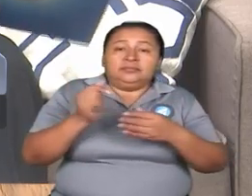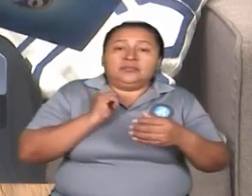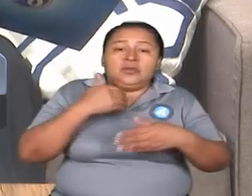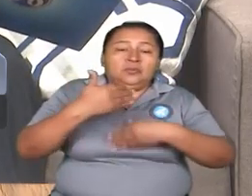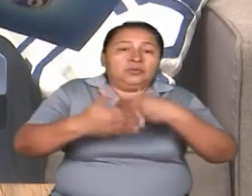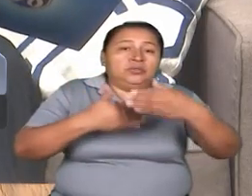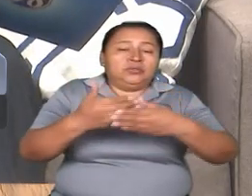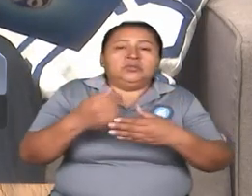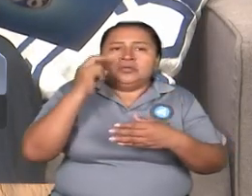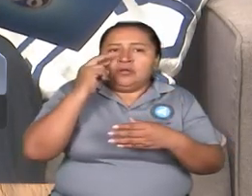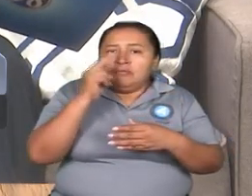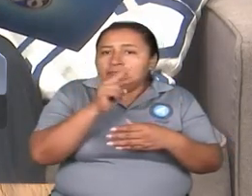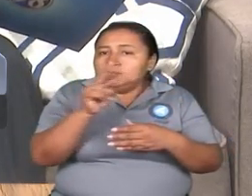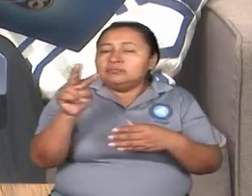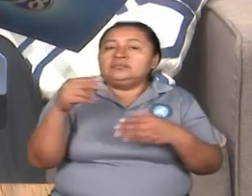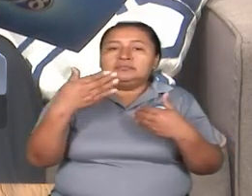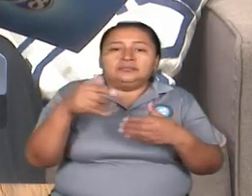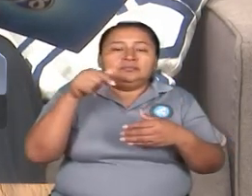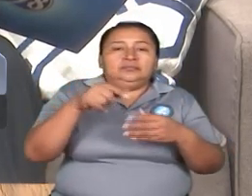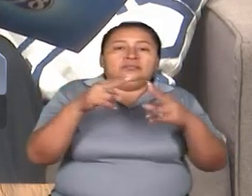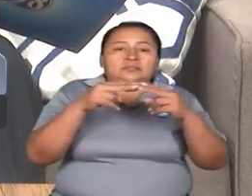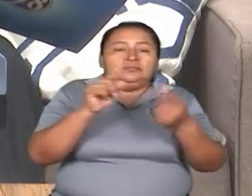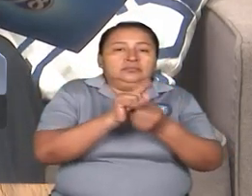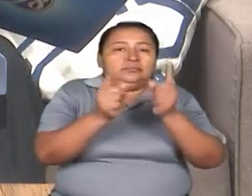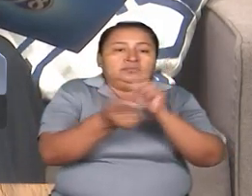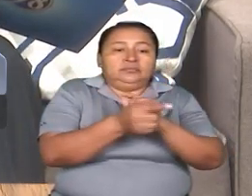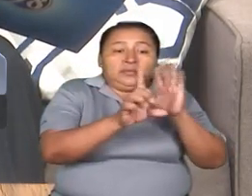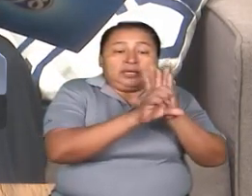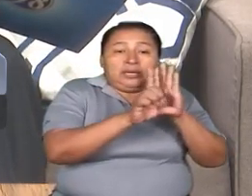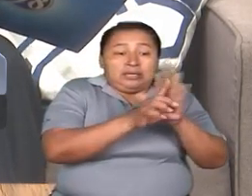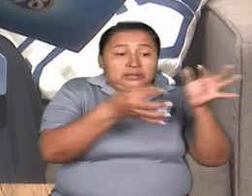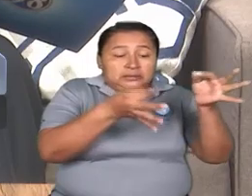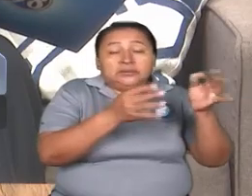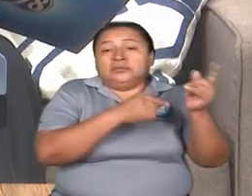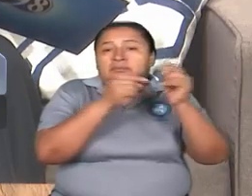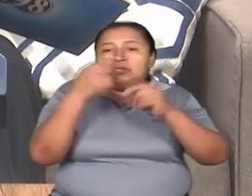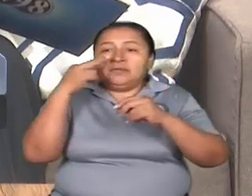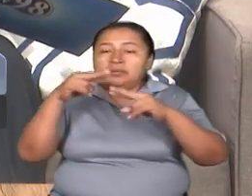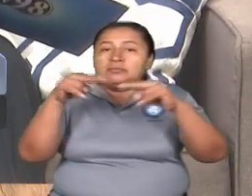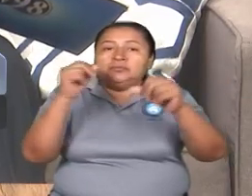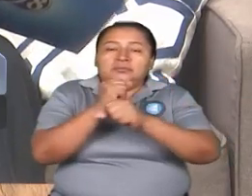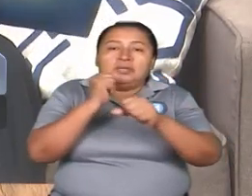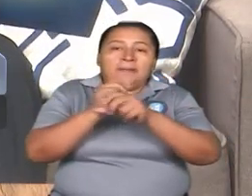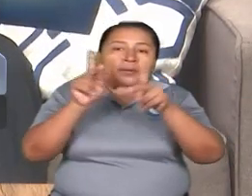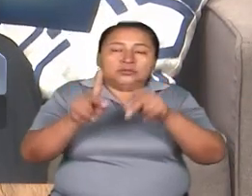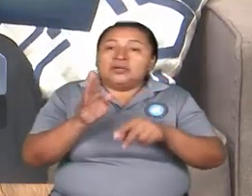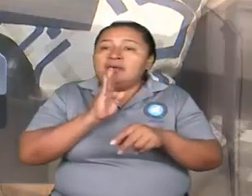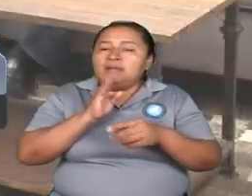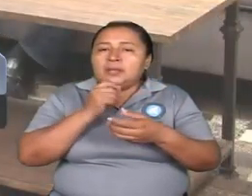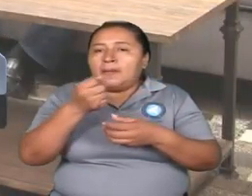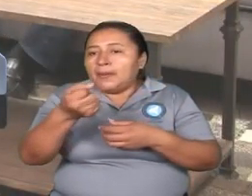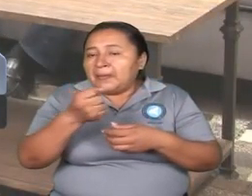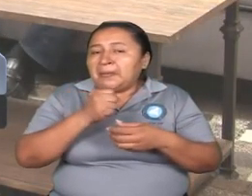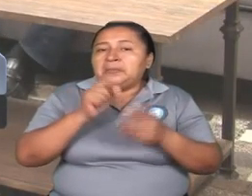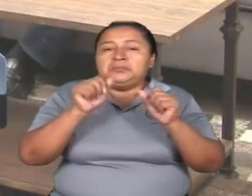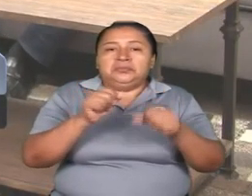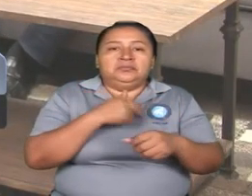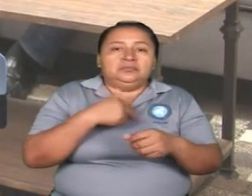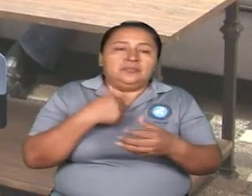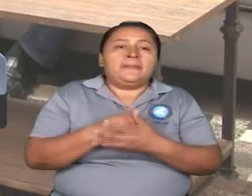proceso de visibilización de esa traducción, de esas leyes que se aprobaron, los protagonistas hablando. Es decir, claro.